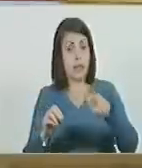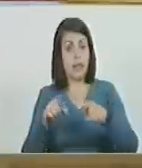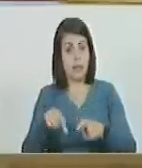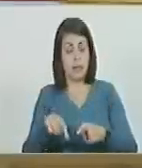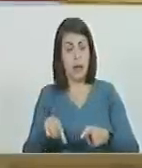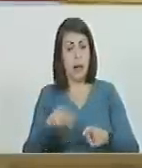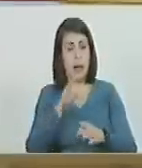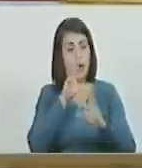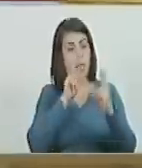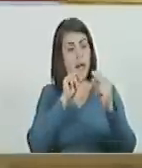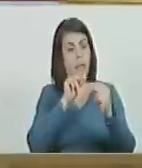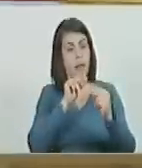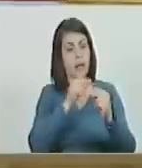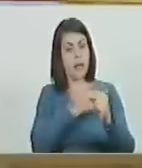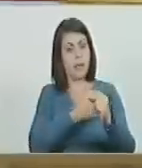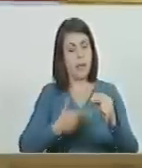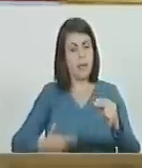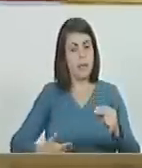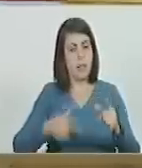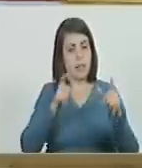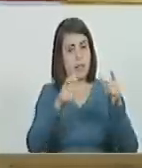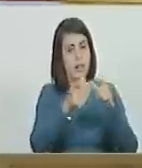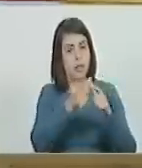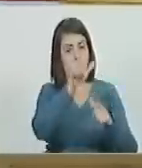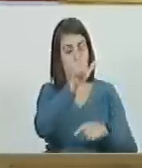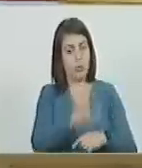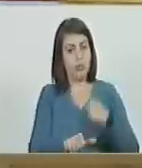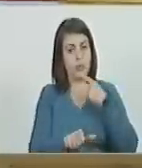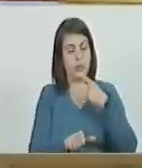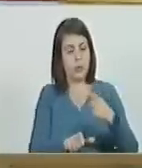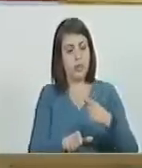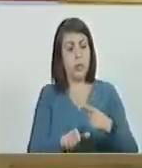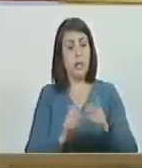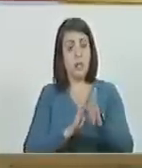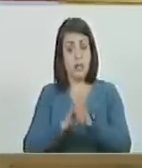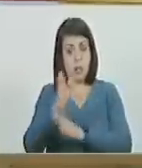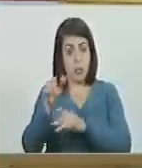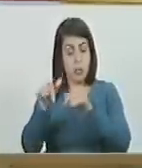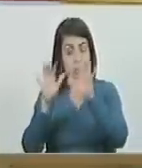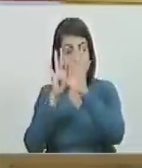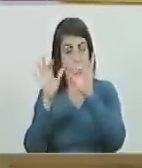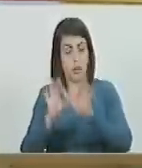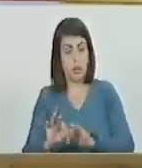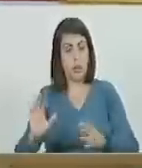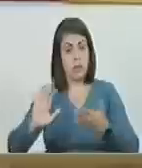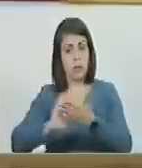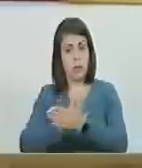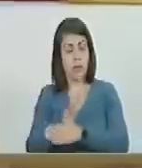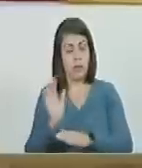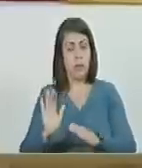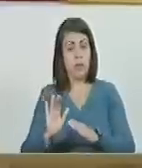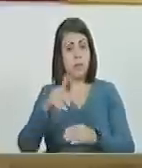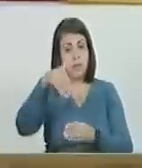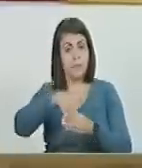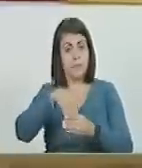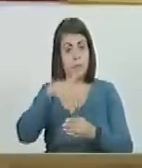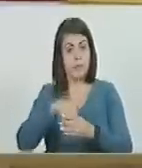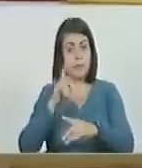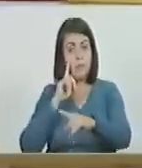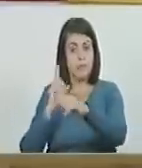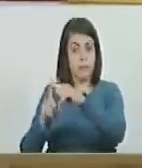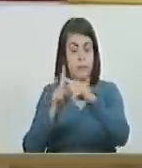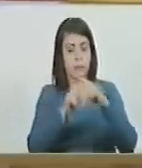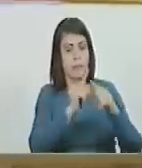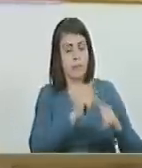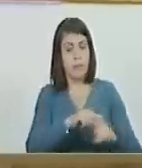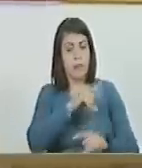el presidente de la sazón de la República y le dijo: si seguimos por esta vía, le van a terminar robando la elección. Lo estaban tasajeando en